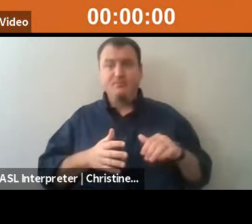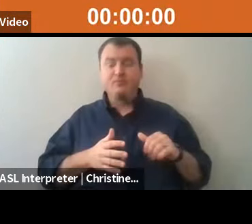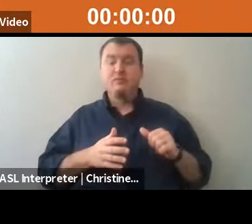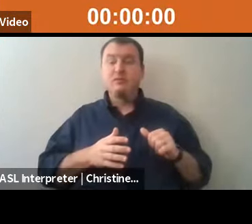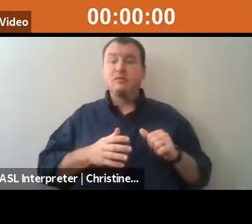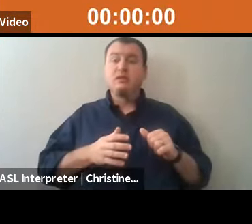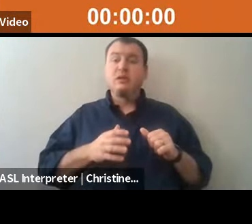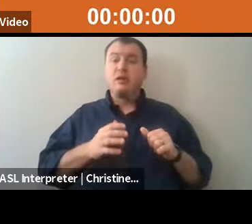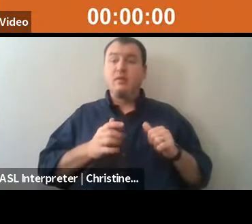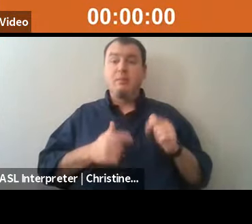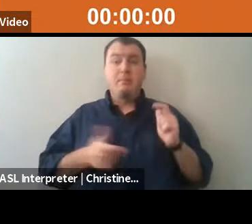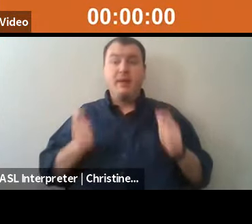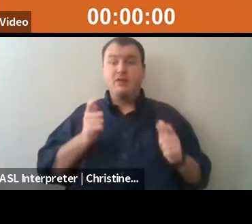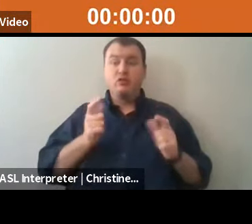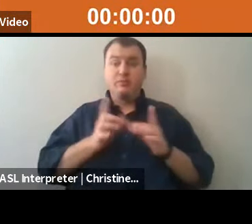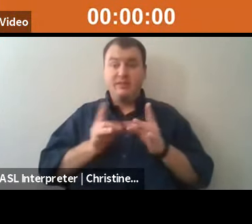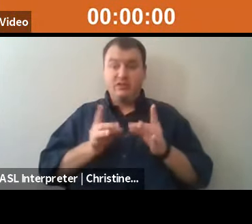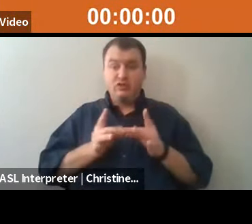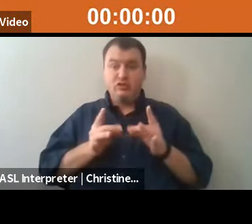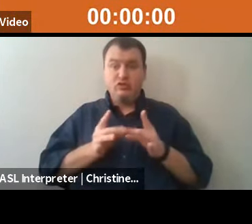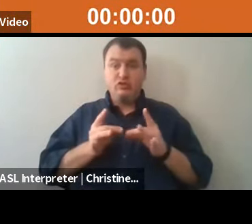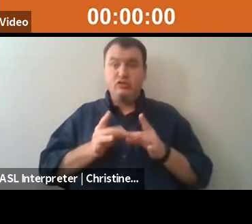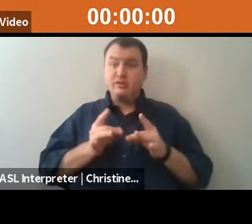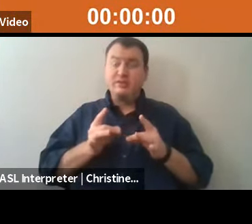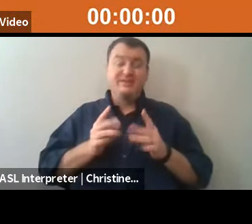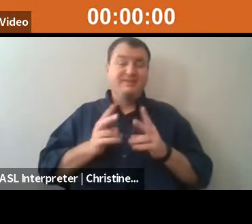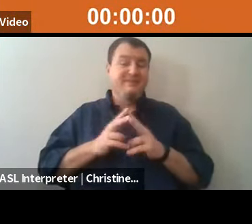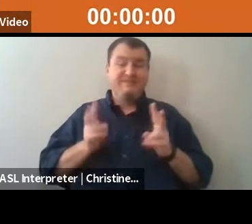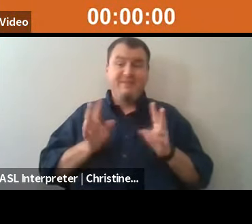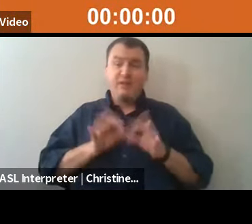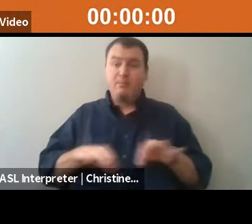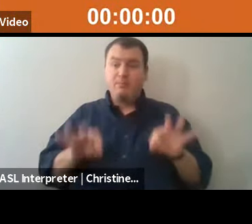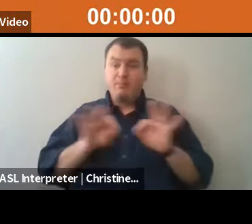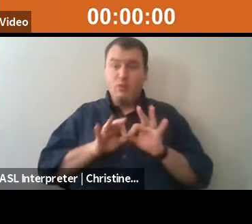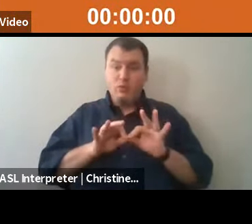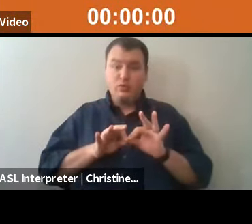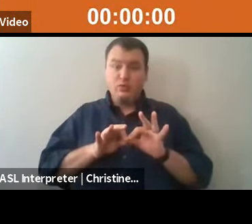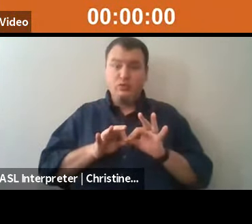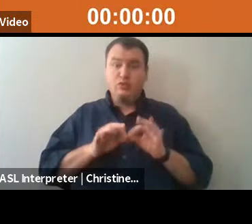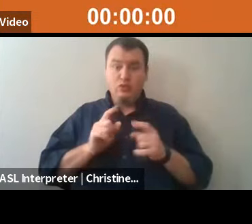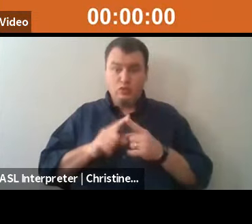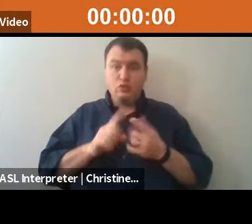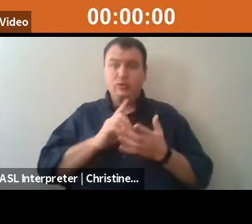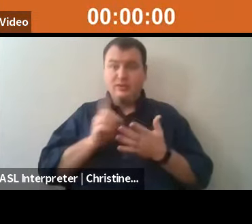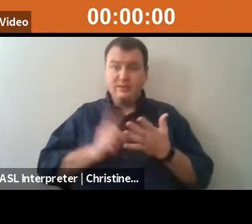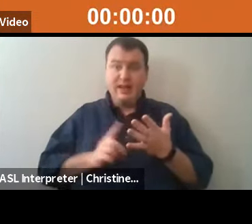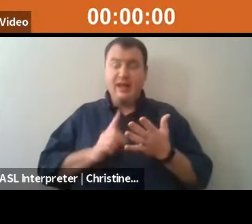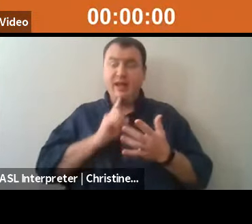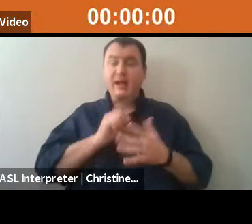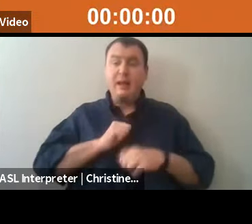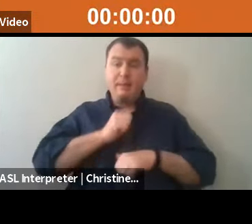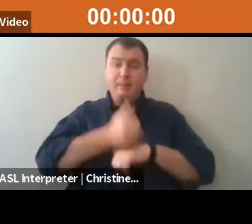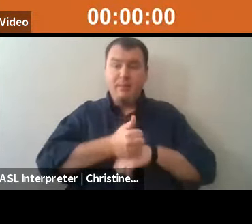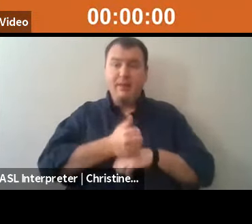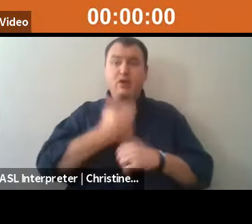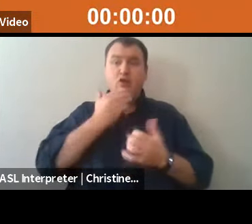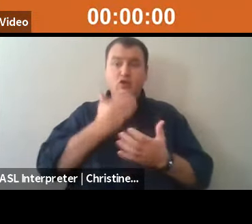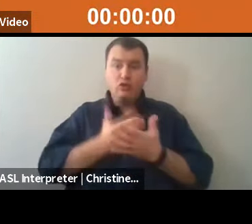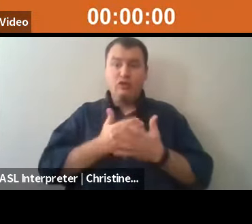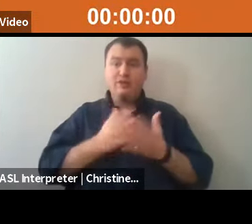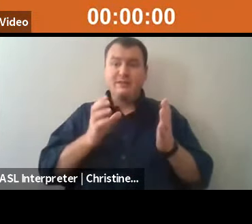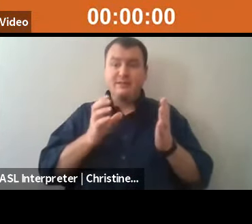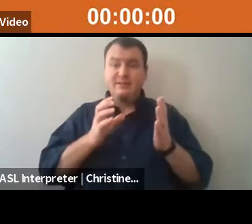importante elaborar y ejecutar y hacer un buen seguimiento de las medidas que se toman de